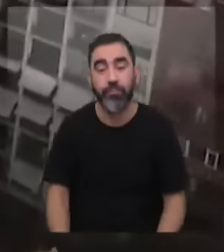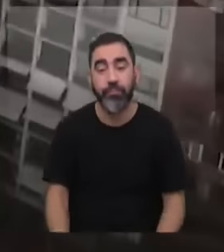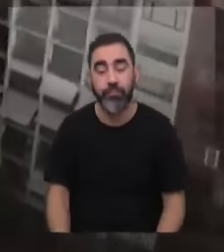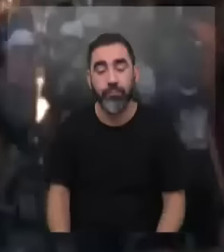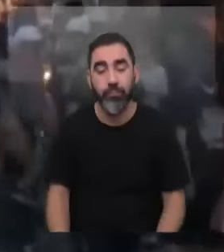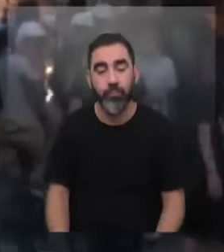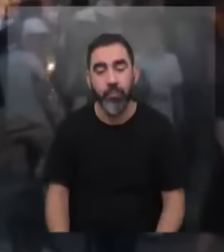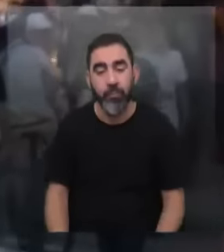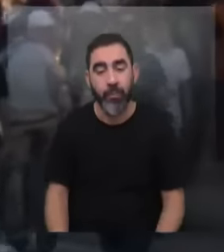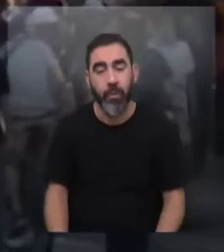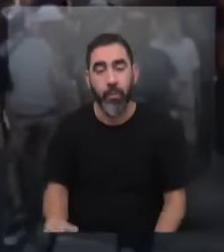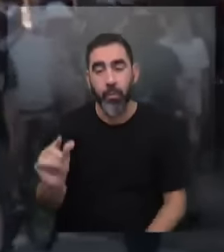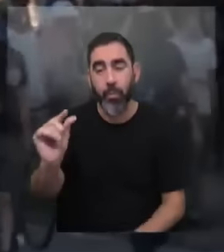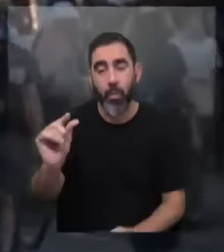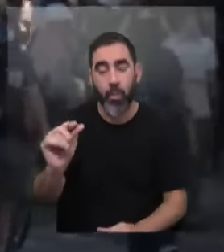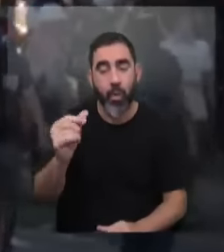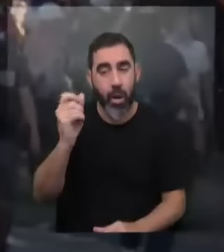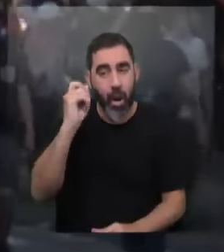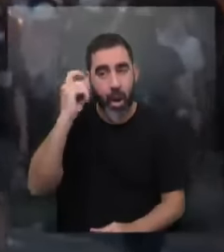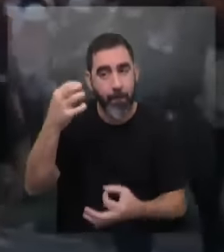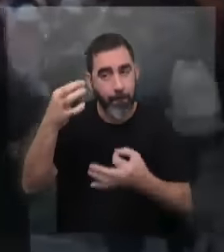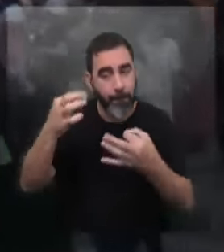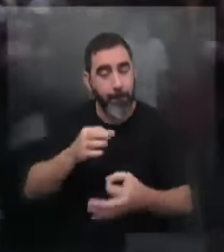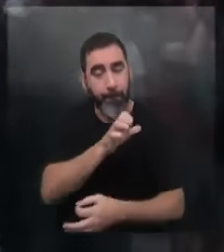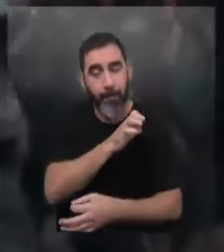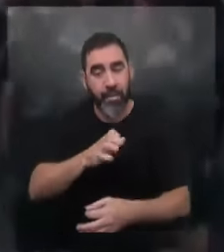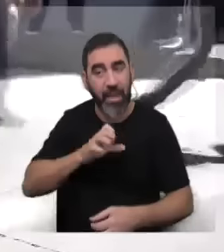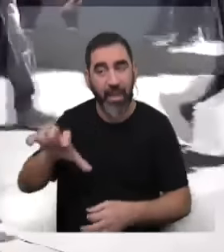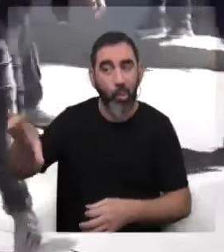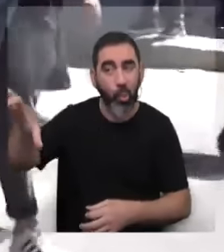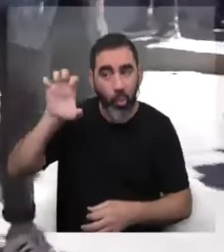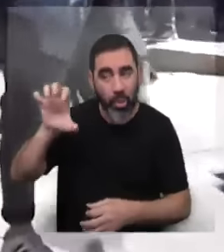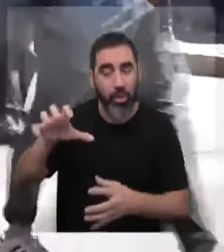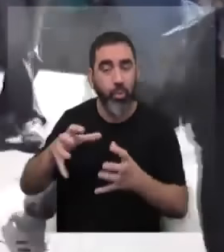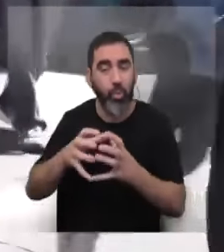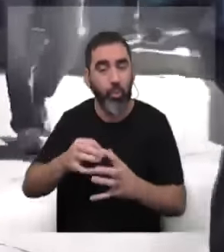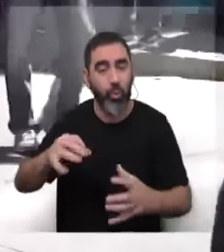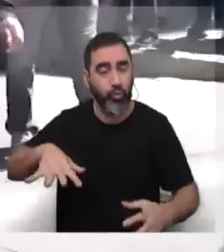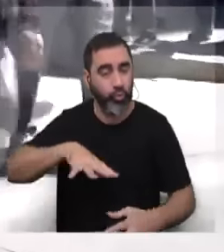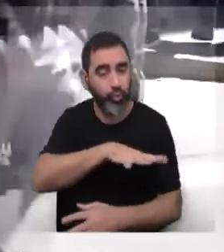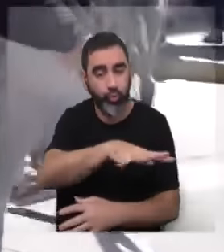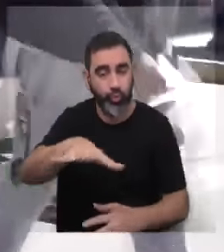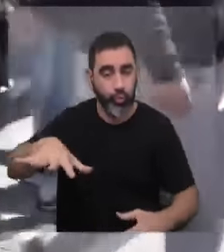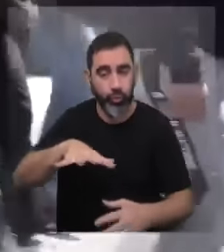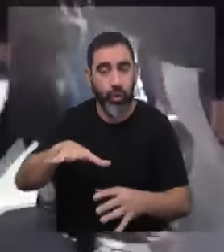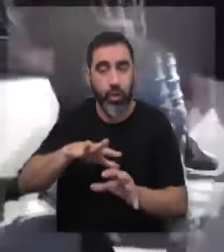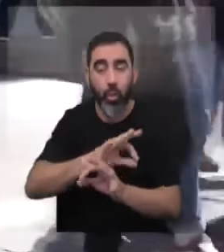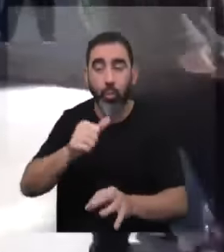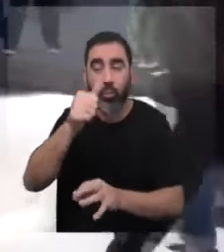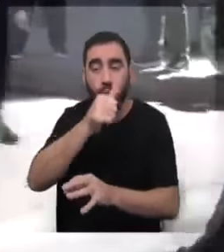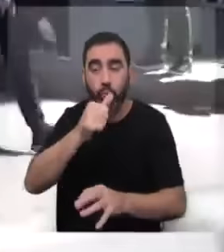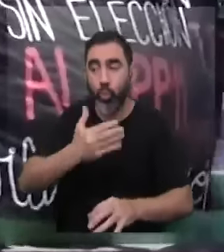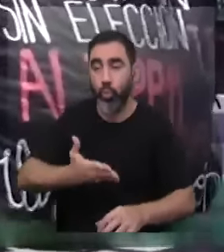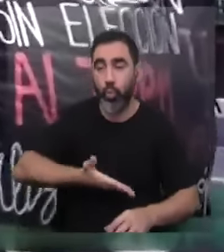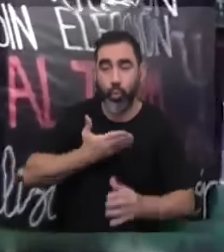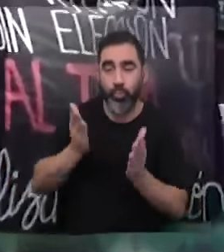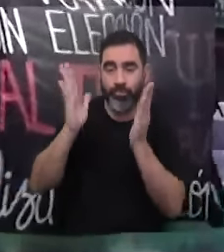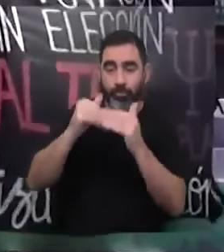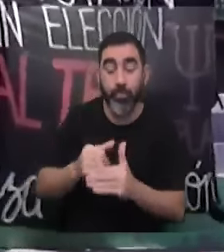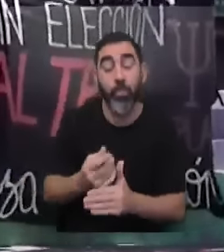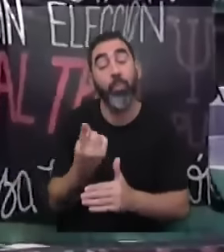la poca capacidad del estado y del gobierno a escuchar los movimientos sociales y atender sus reclamos ha